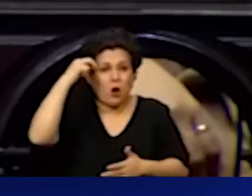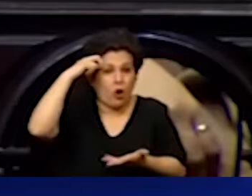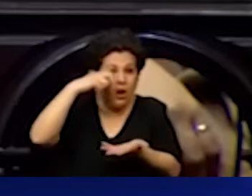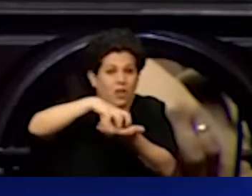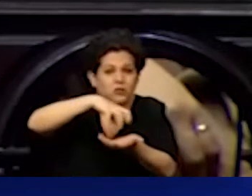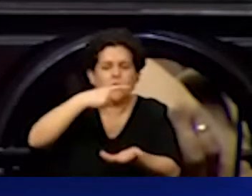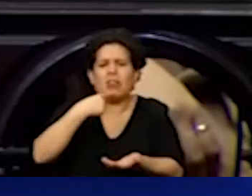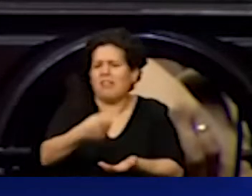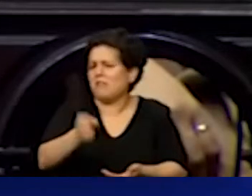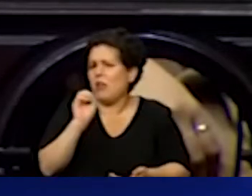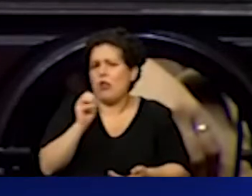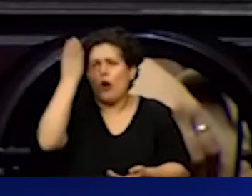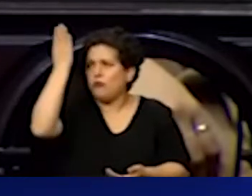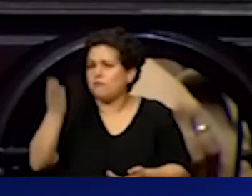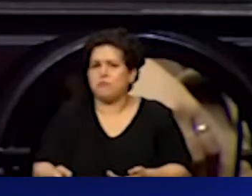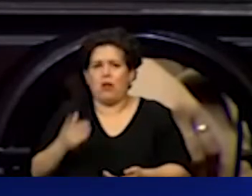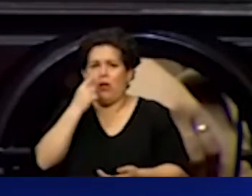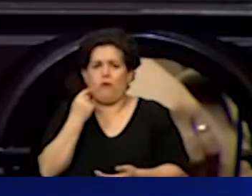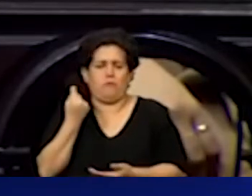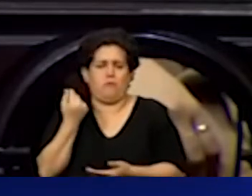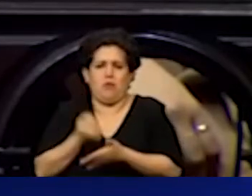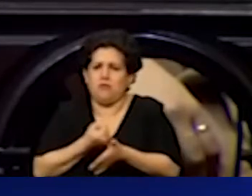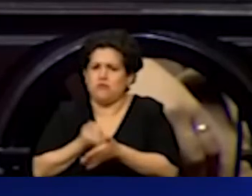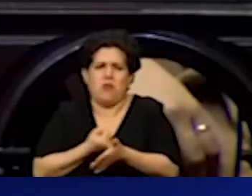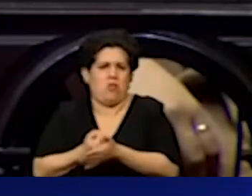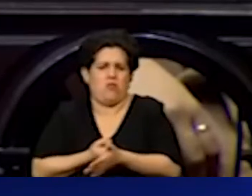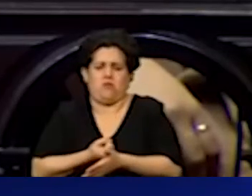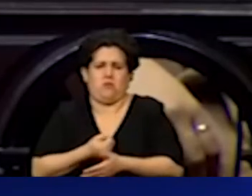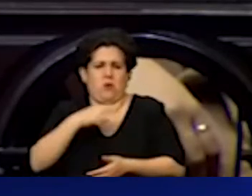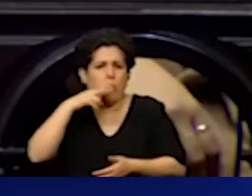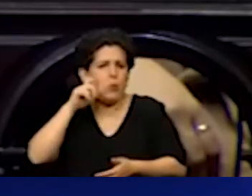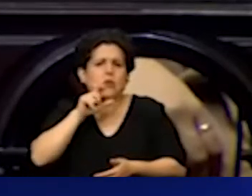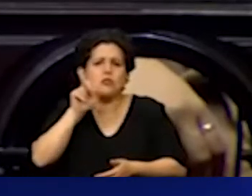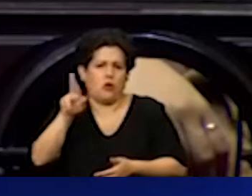Nación el nombre de este luchador, Victorio Paulón, hasta la